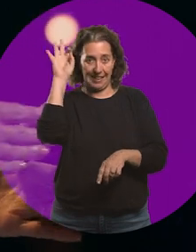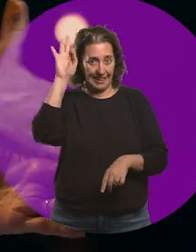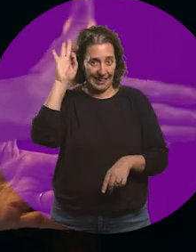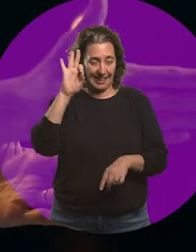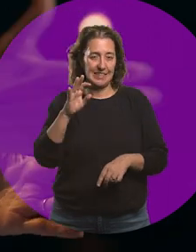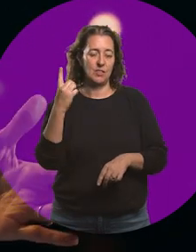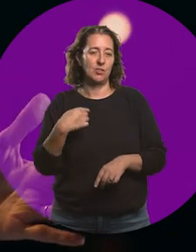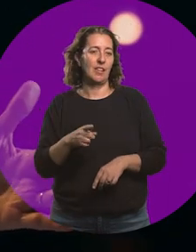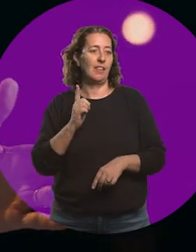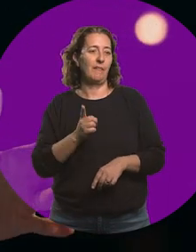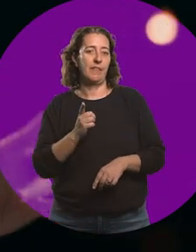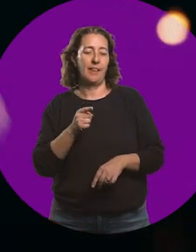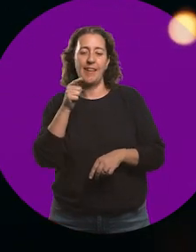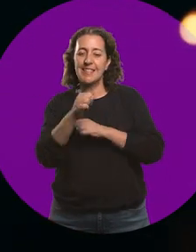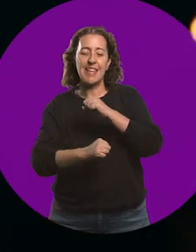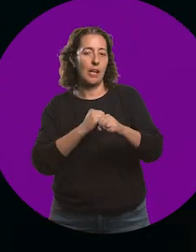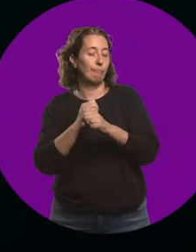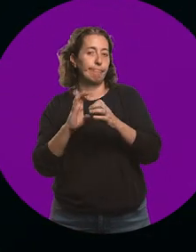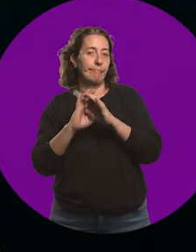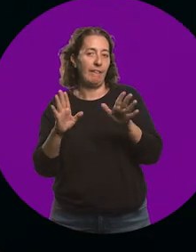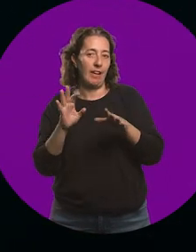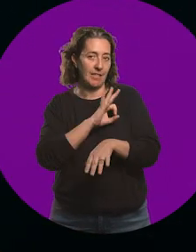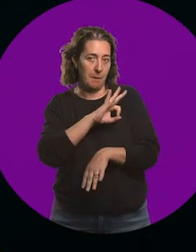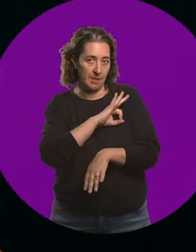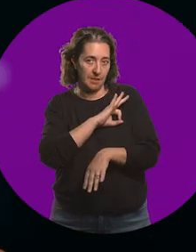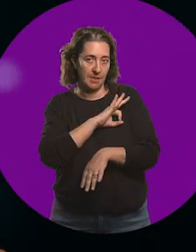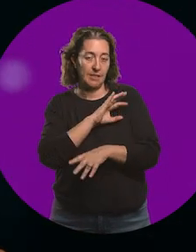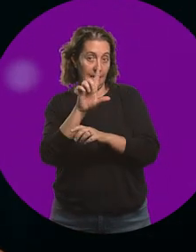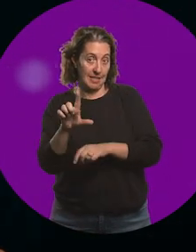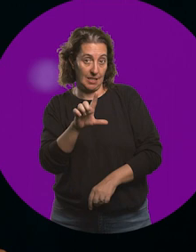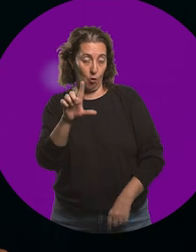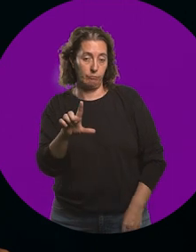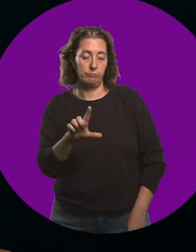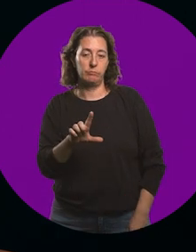tuve que dar ese año libre del liceo.